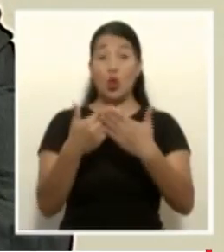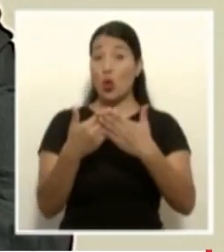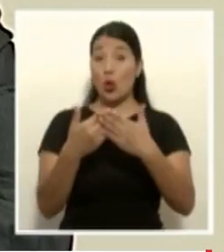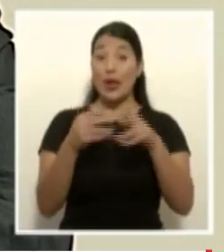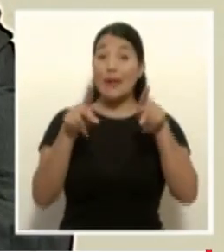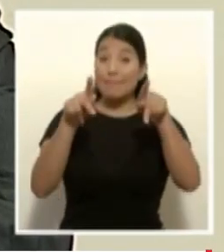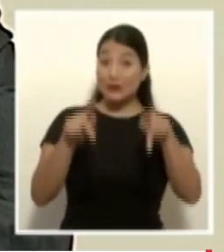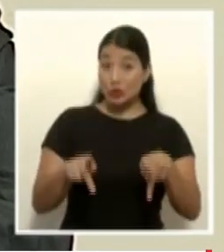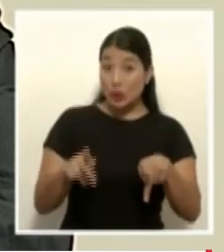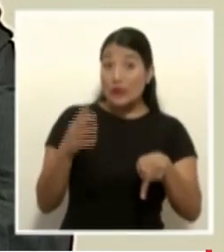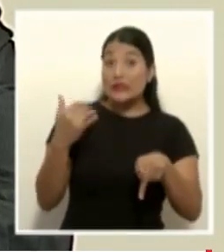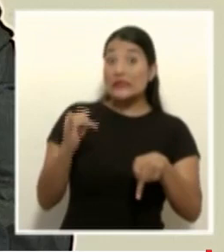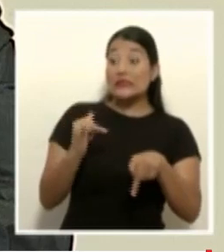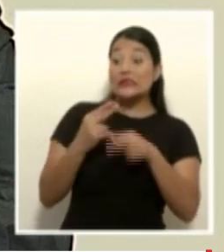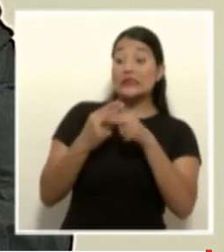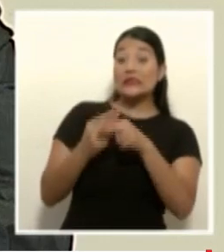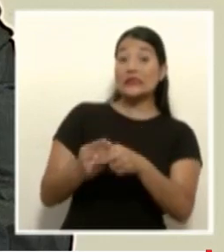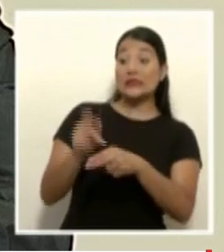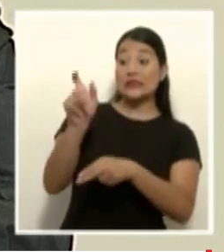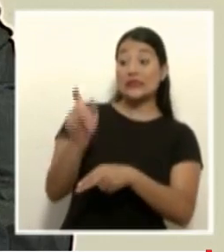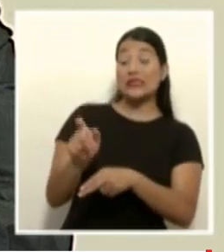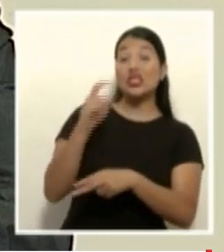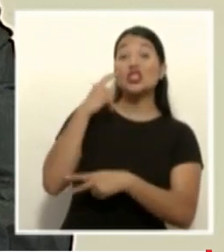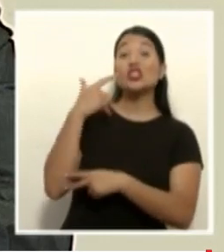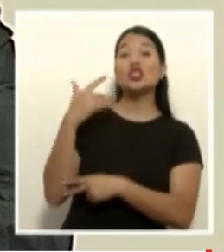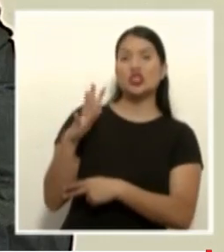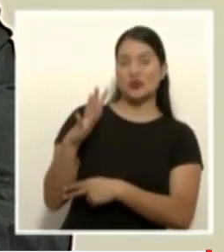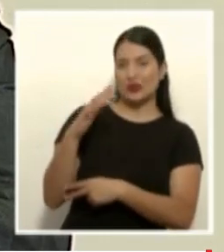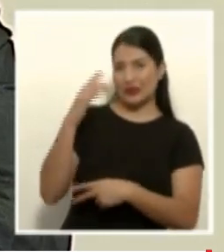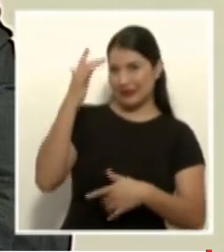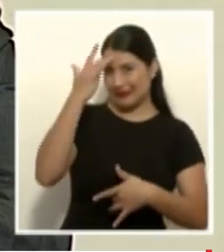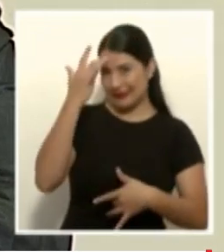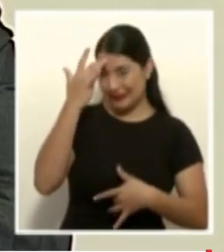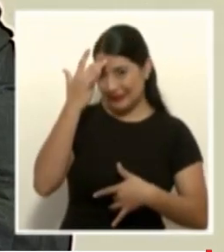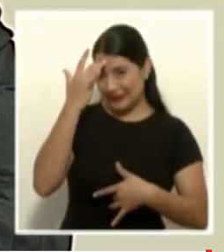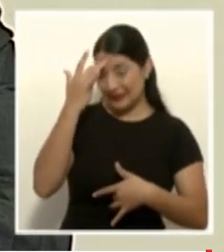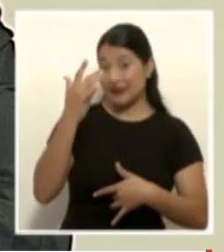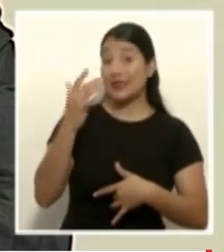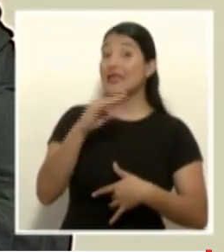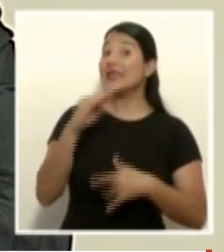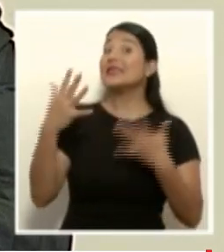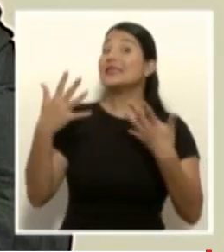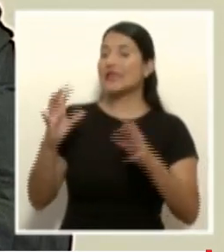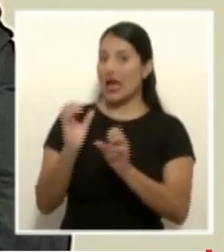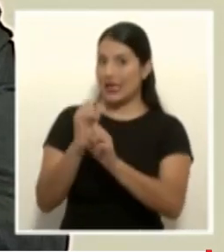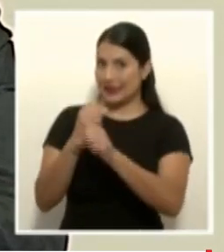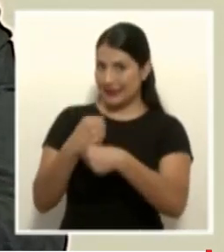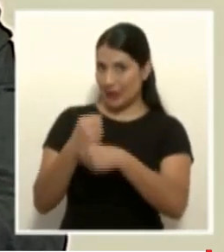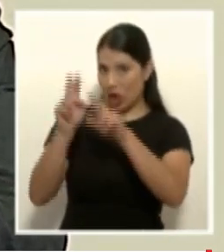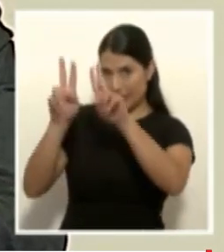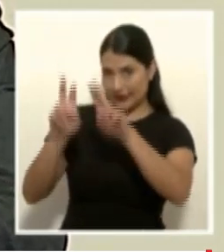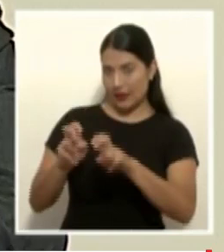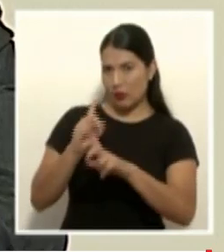como sospechosos por COVID-19 y se les ha tomado una muestra,